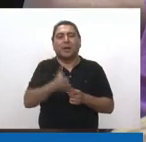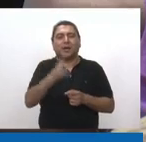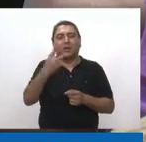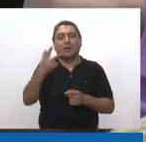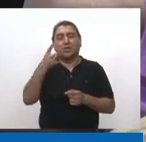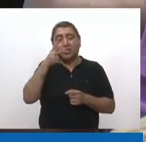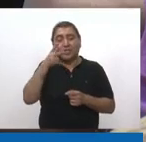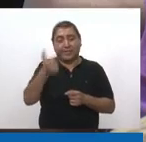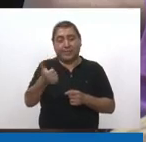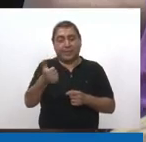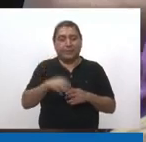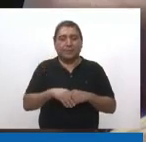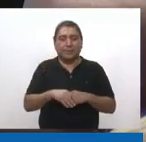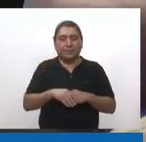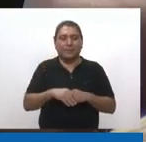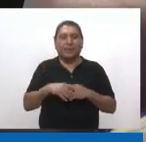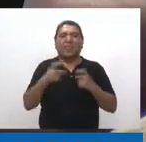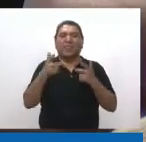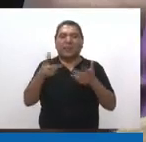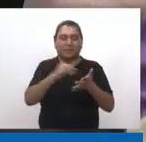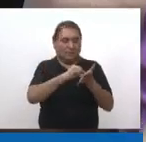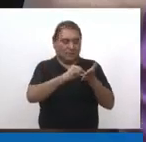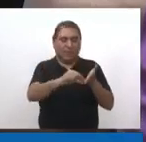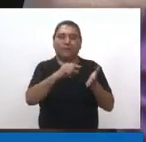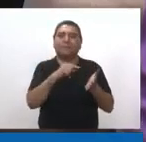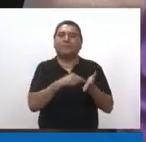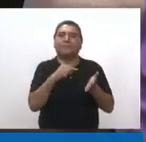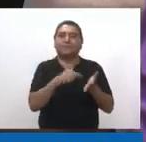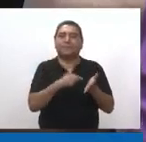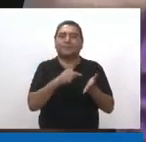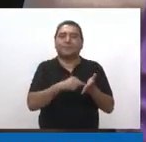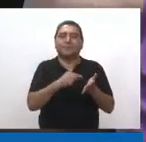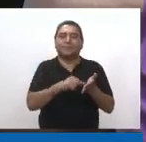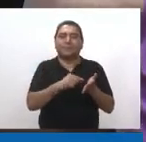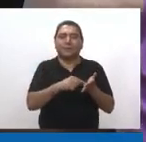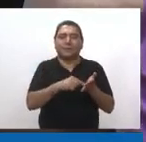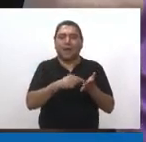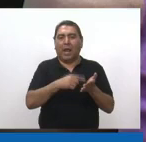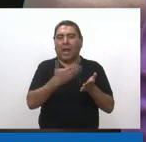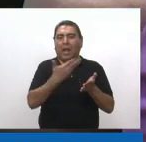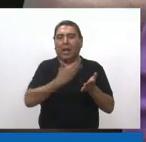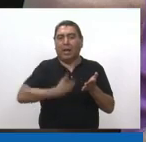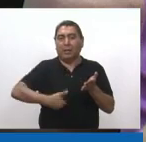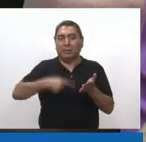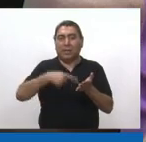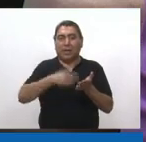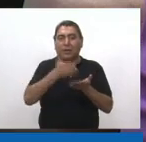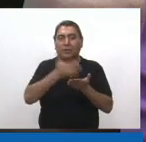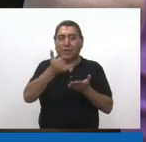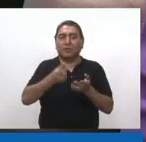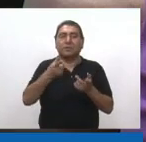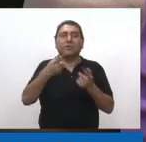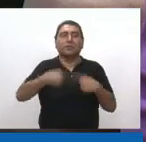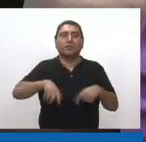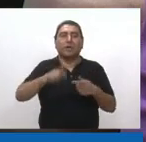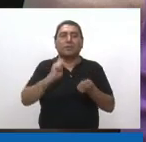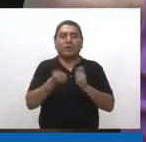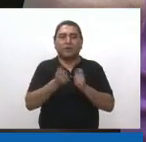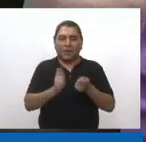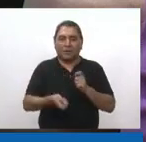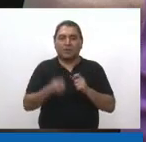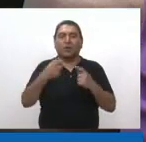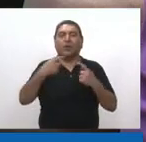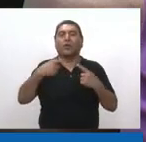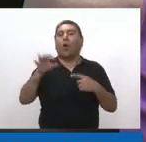6/86, que dice, donde rige el Estado de Derecho, toda decisión que modifique el ejercicio de un derecho o